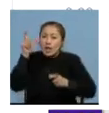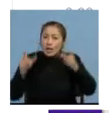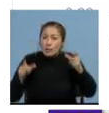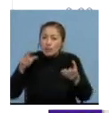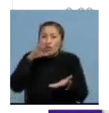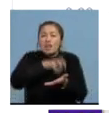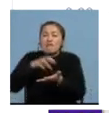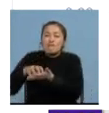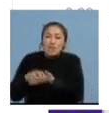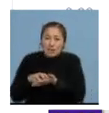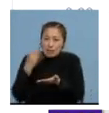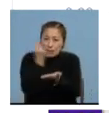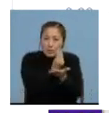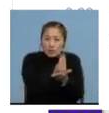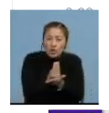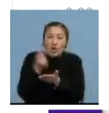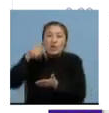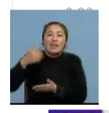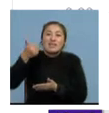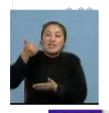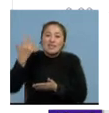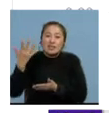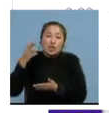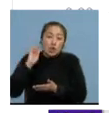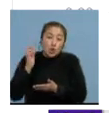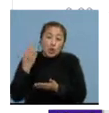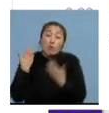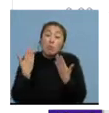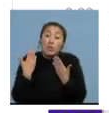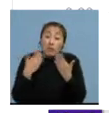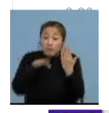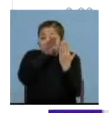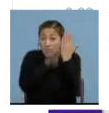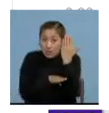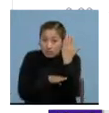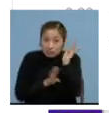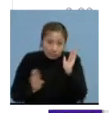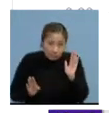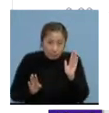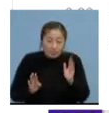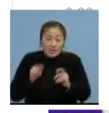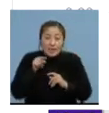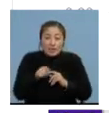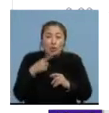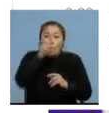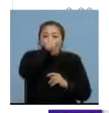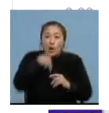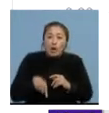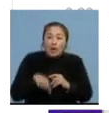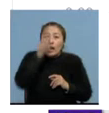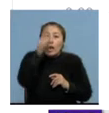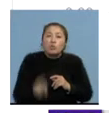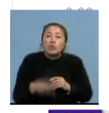latinoamérica es de 65 dólares que todavía estamos incluso desfasado con el valor internacional eso se debe a porque estaba